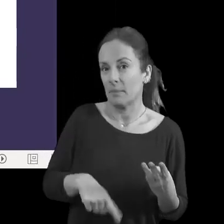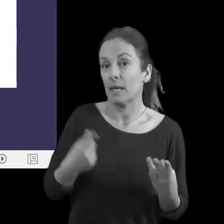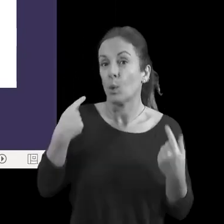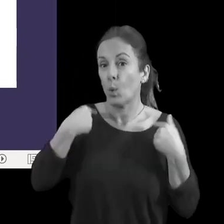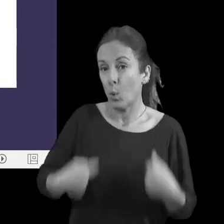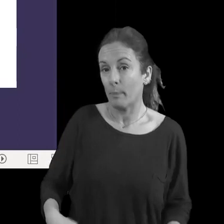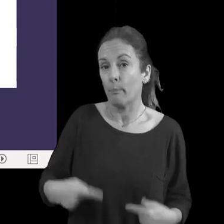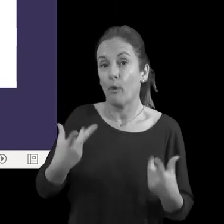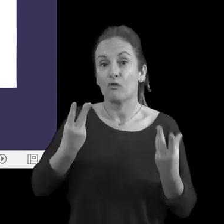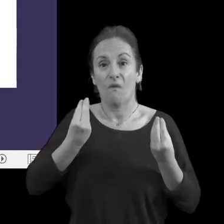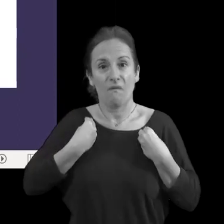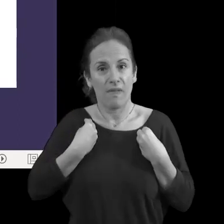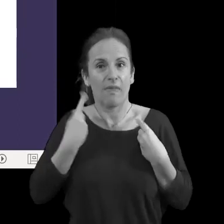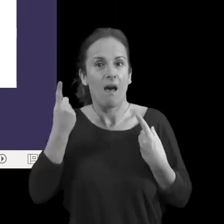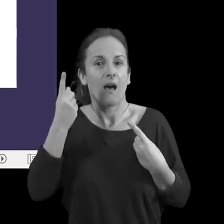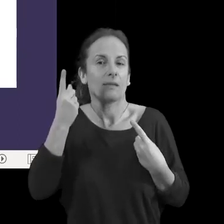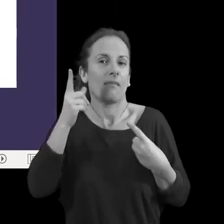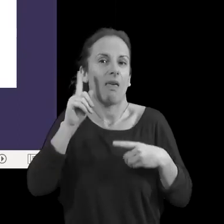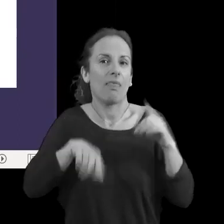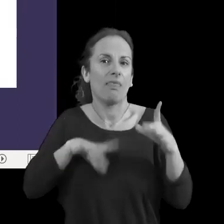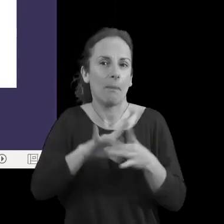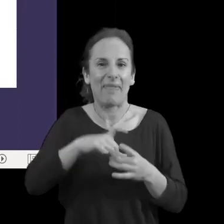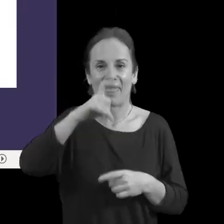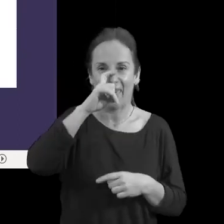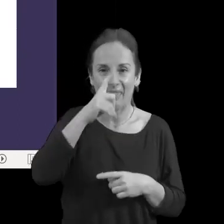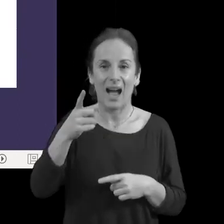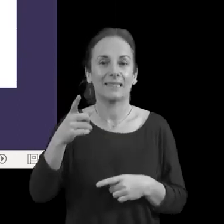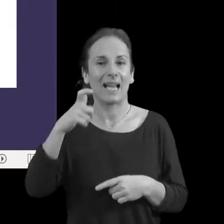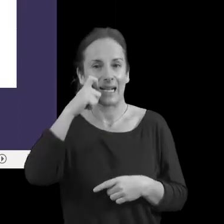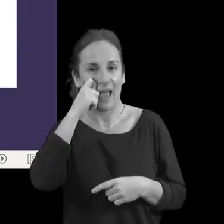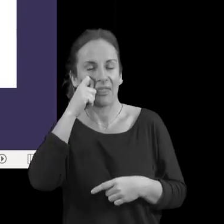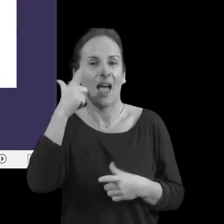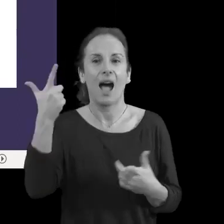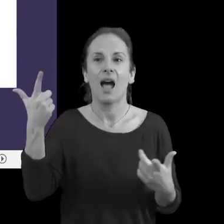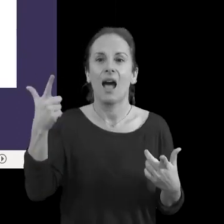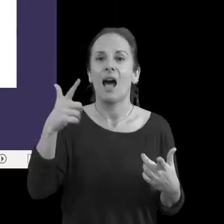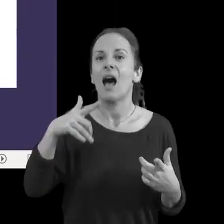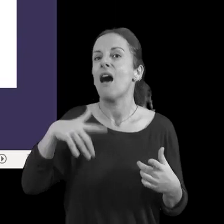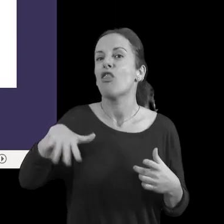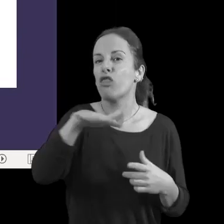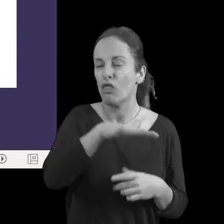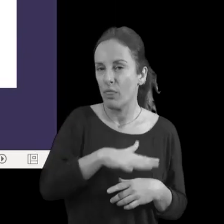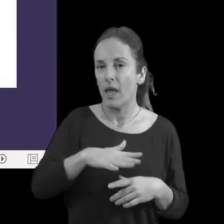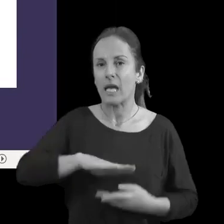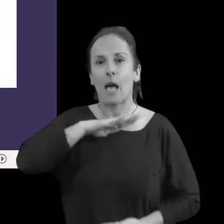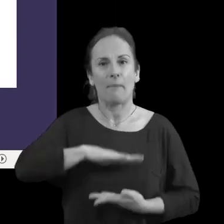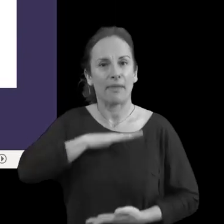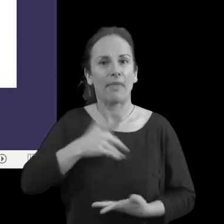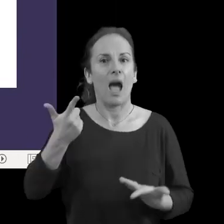están atravesadas por la clase, la edad, la raza, la etnia, la capacidad, la situación legal,